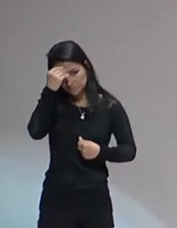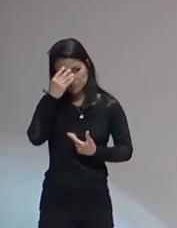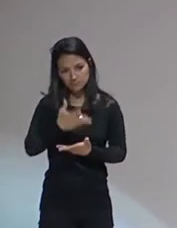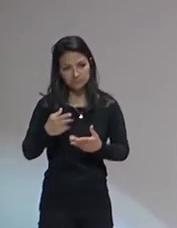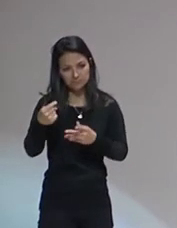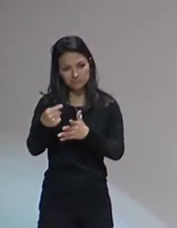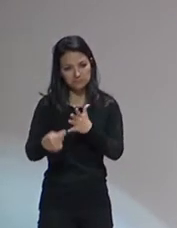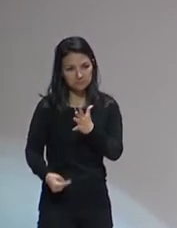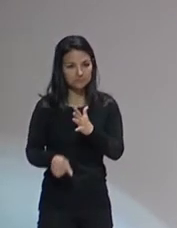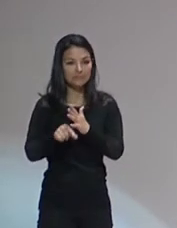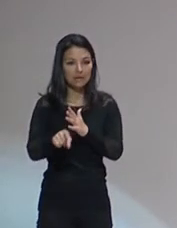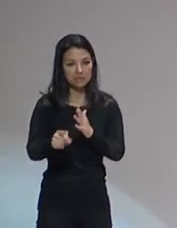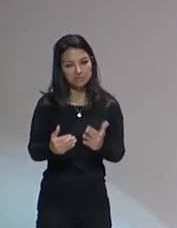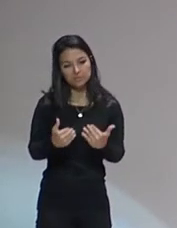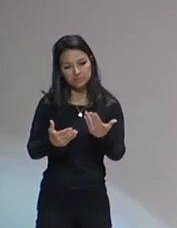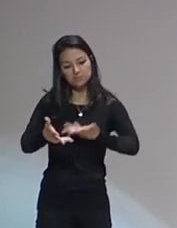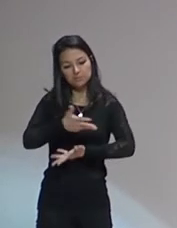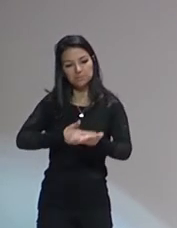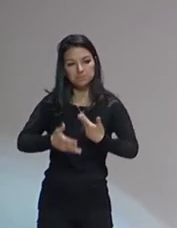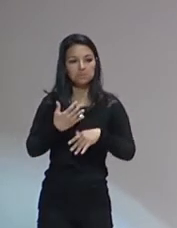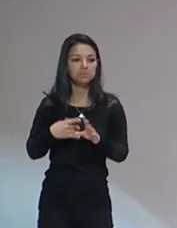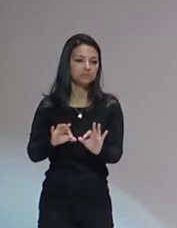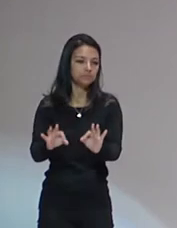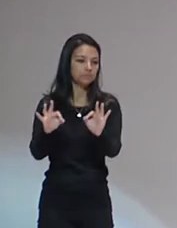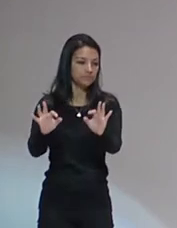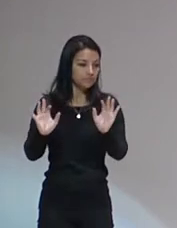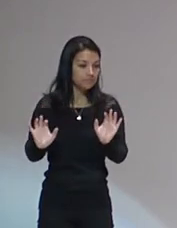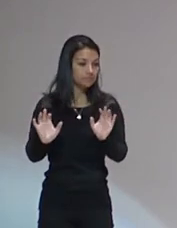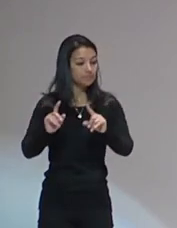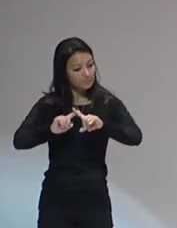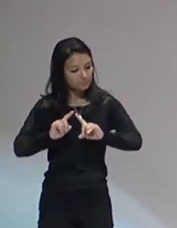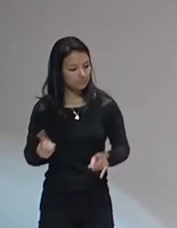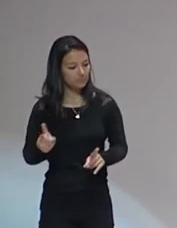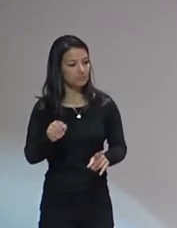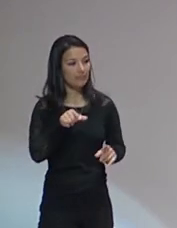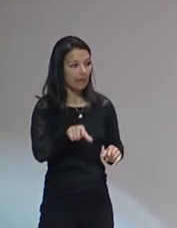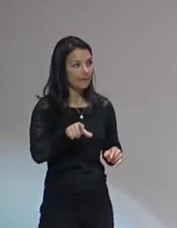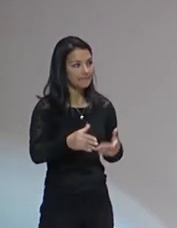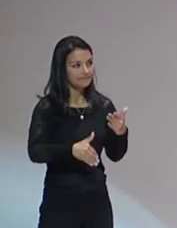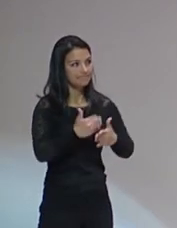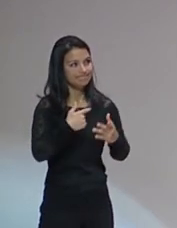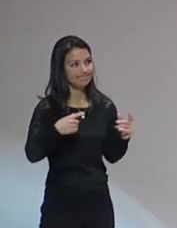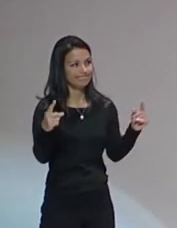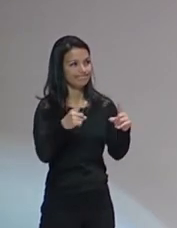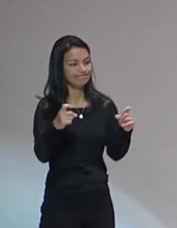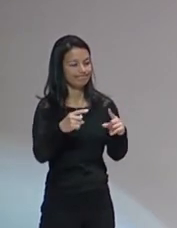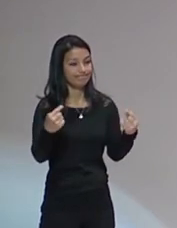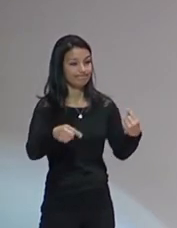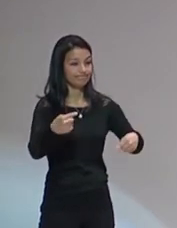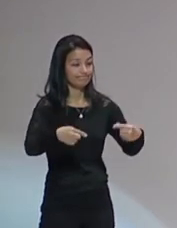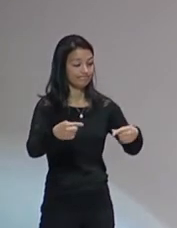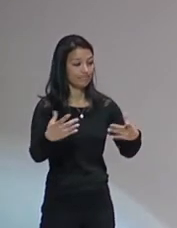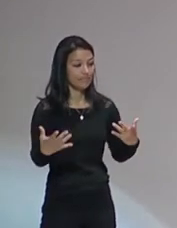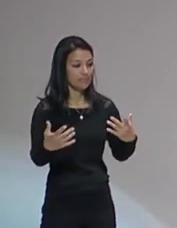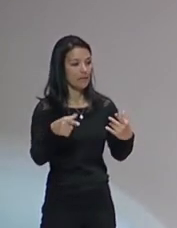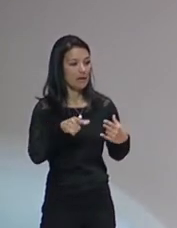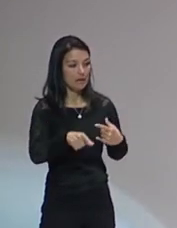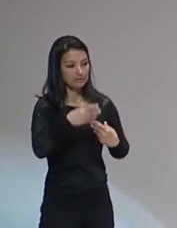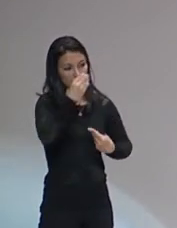digamos, tener una convivencia sana. Pero ahí viene la discusión en torno a esos